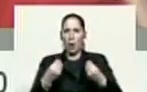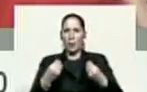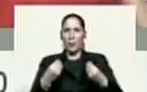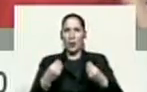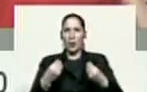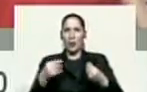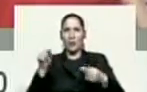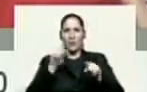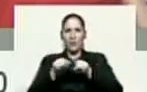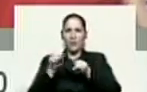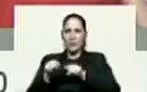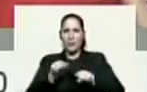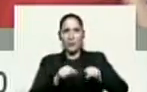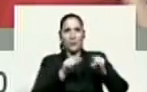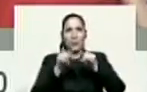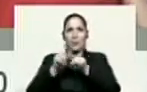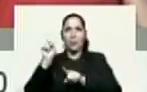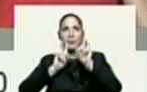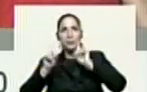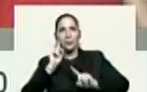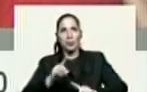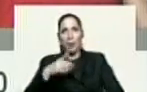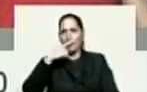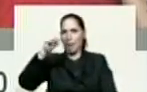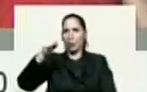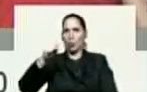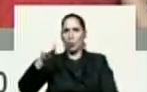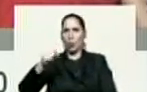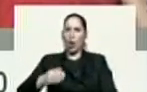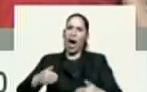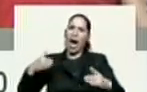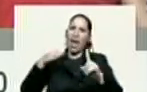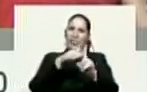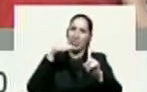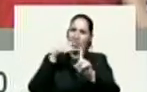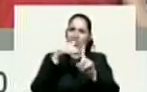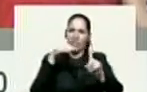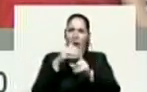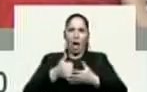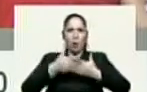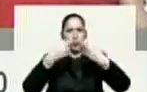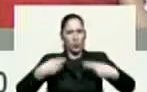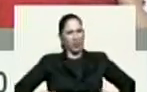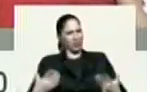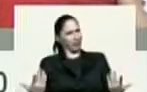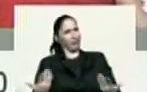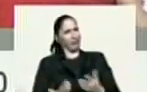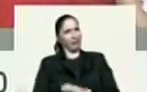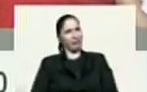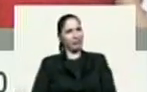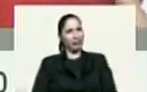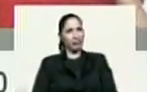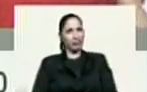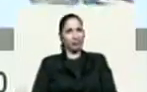iguales, con las mismas fotos. Maduro ataca la ayuda humanitaria. Maduro ataca la ayuda humanitaria.